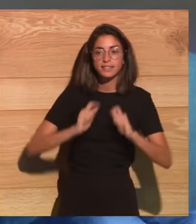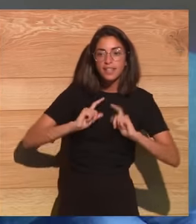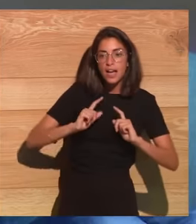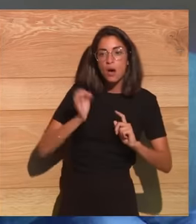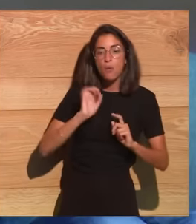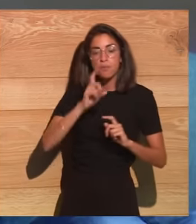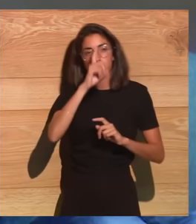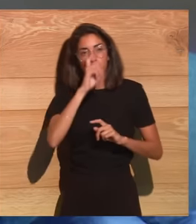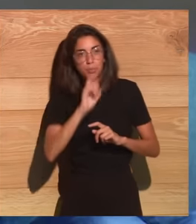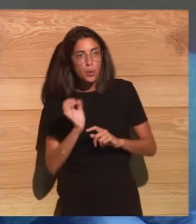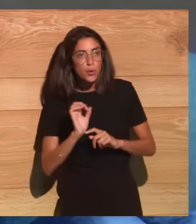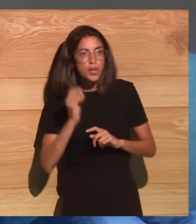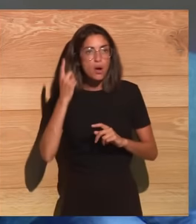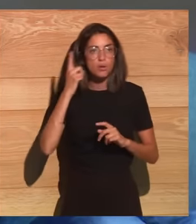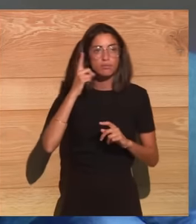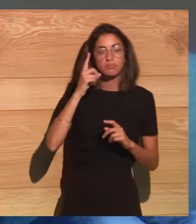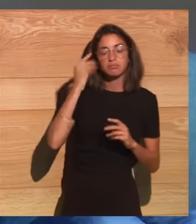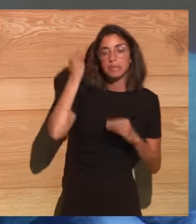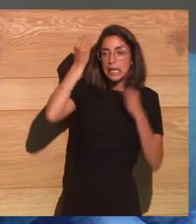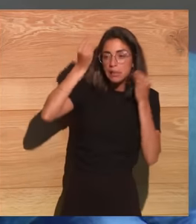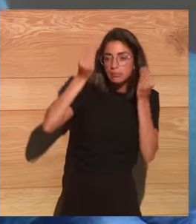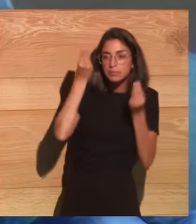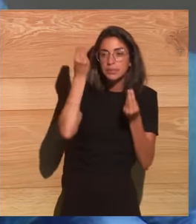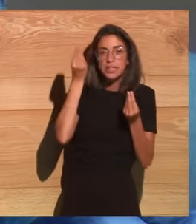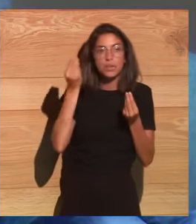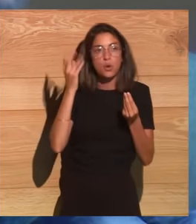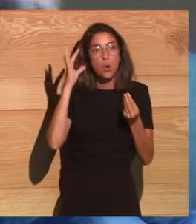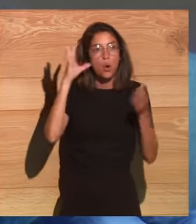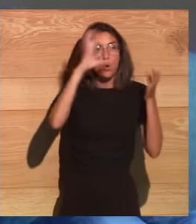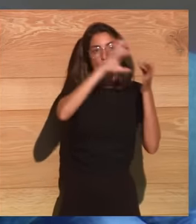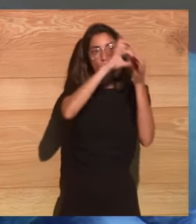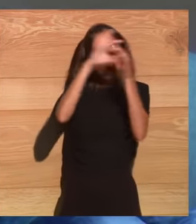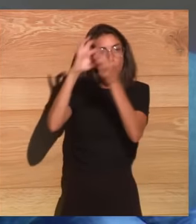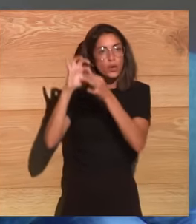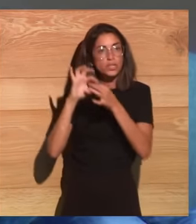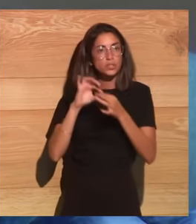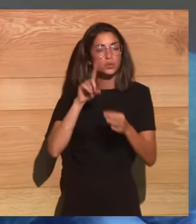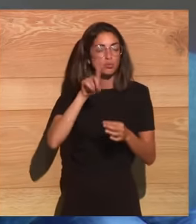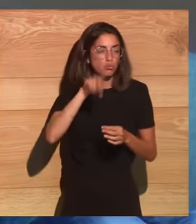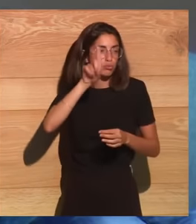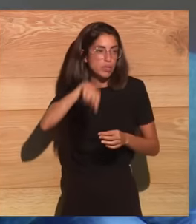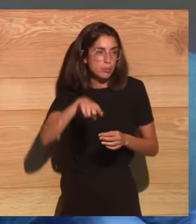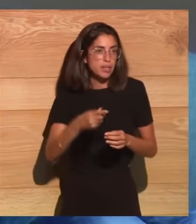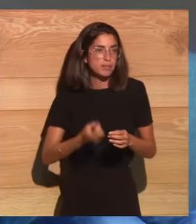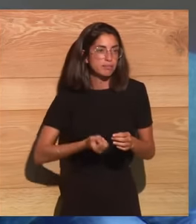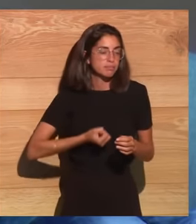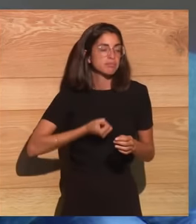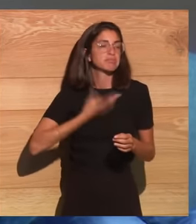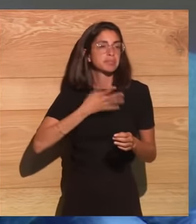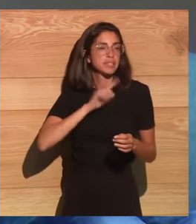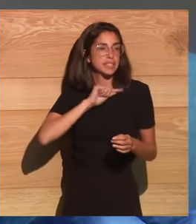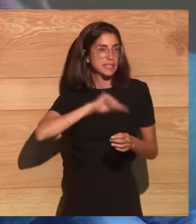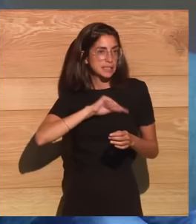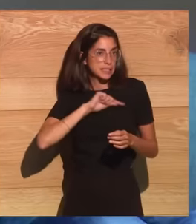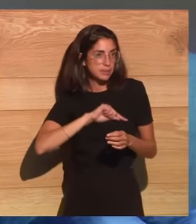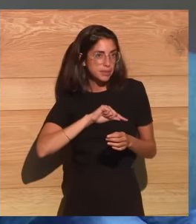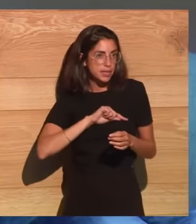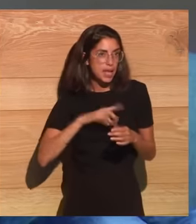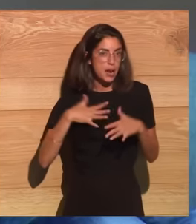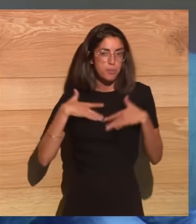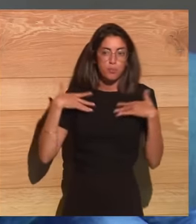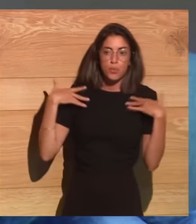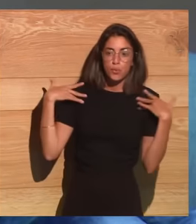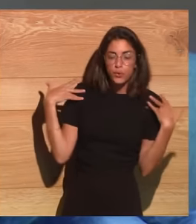memoria, recuerdos, conexiones. Eres además sentimental a tu manera, eres emocional,